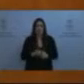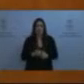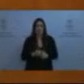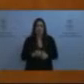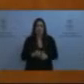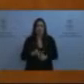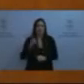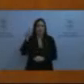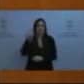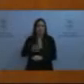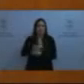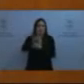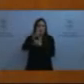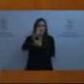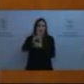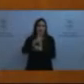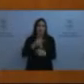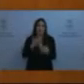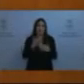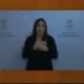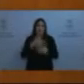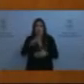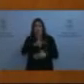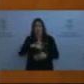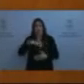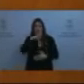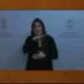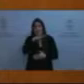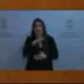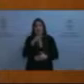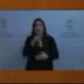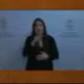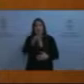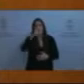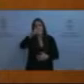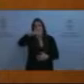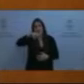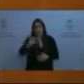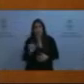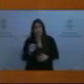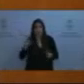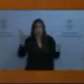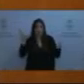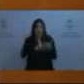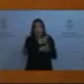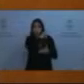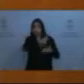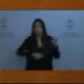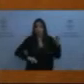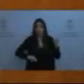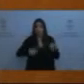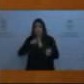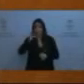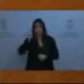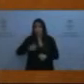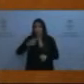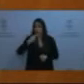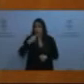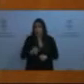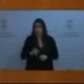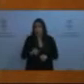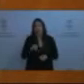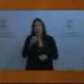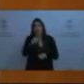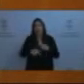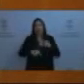decretazos de los parques de Fuentes de la Narcea y de las Ubiñas, anulados judicialmente, como hemos hablado ya esta semana, que